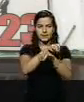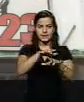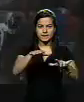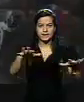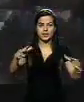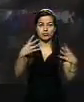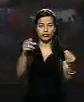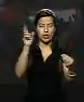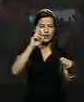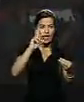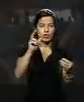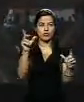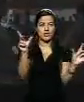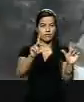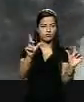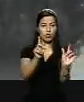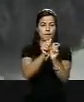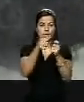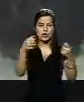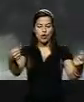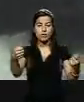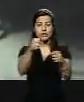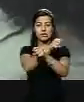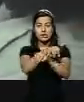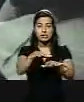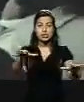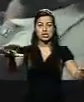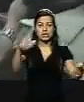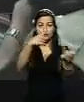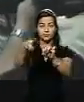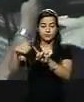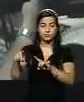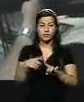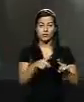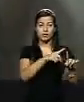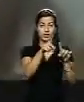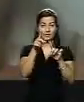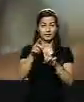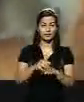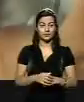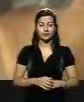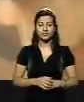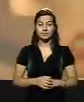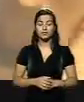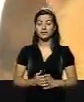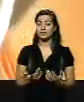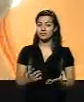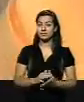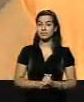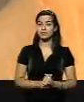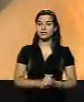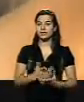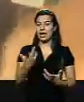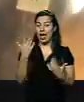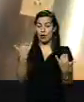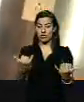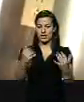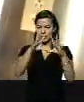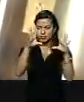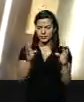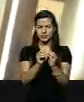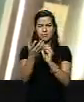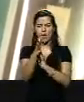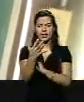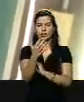de los medios de comunicación alternativos y comunitarios impresos, radiofónicos y televisivos, sumando en la actualidad